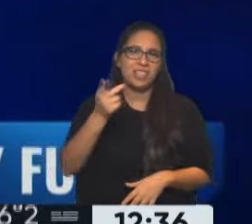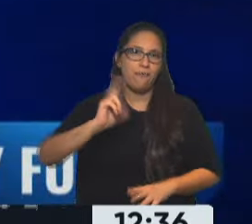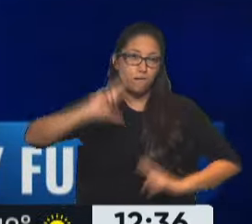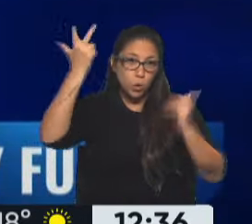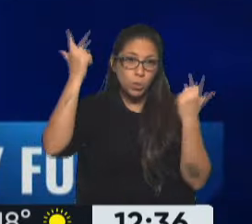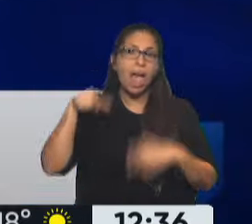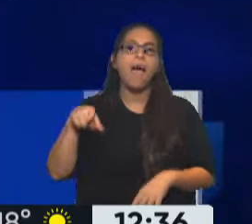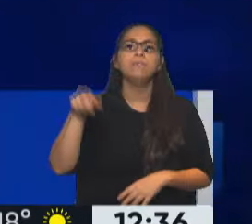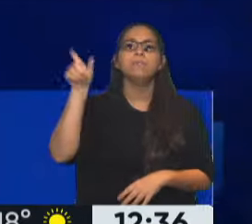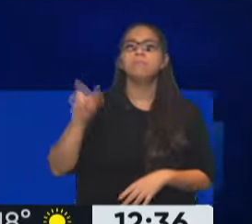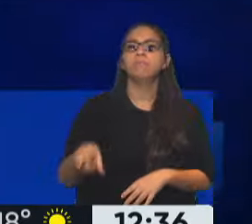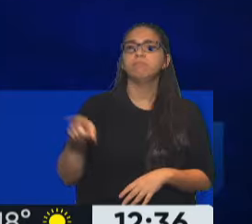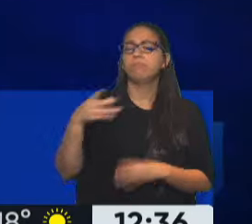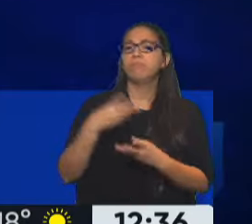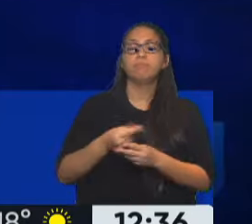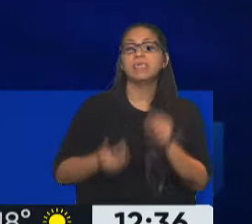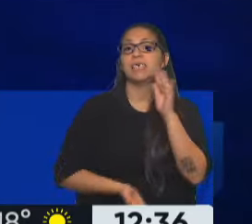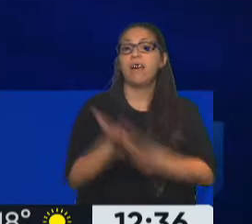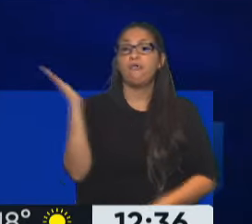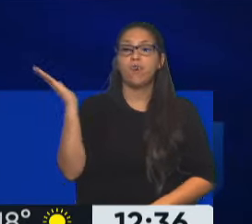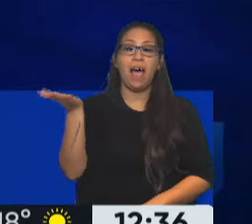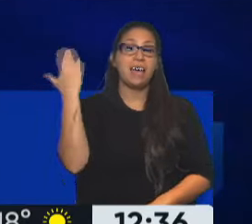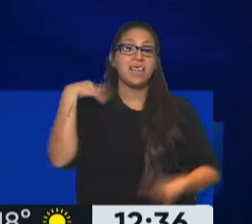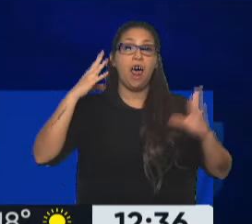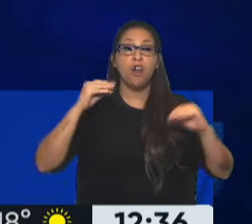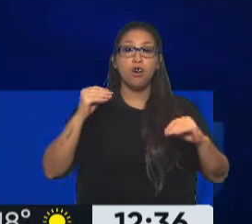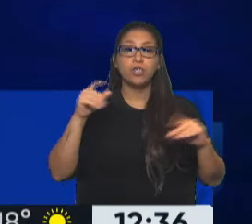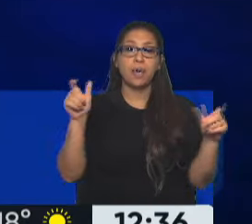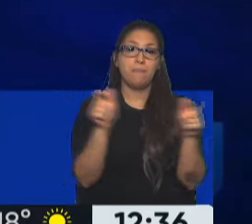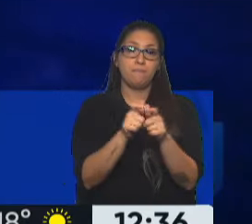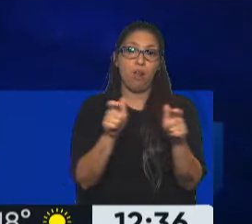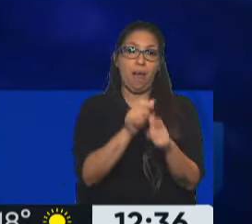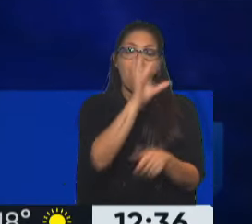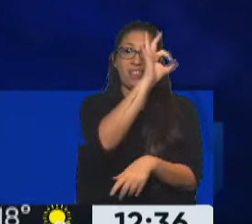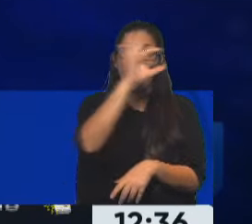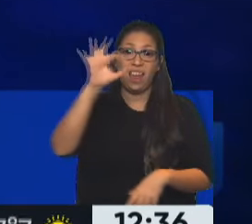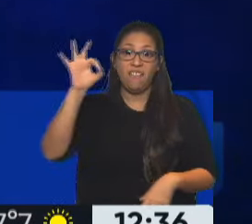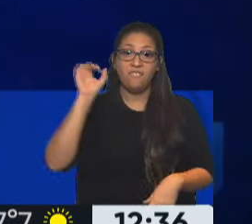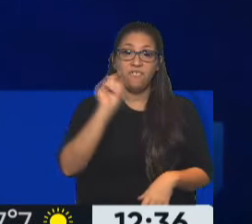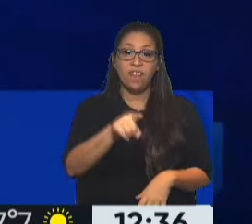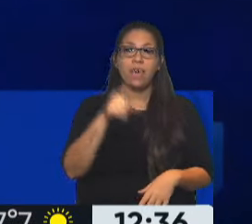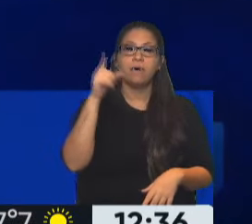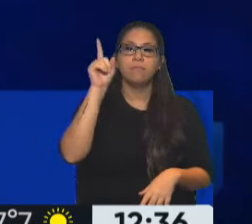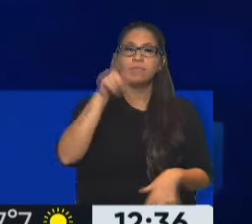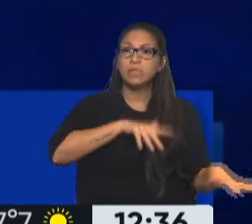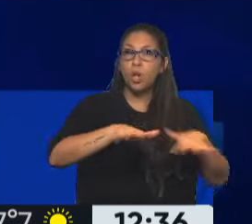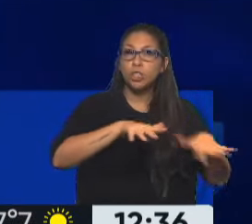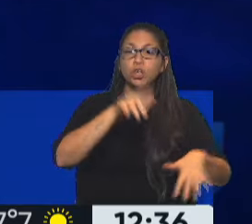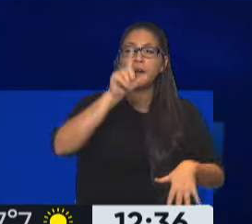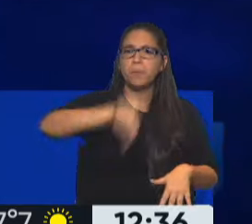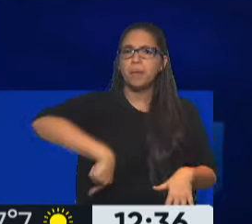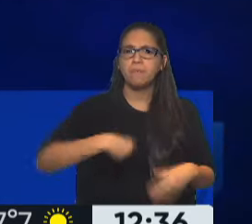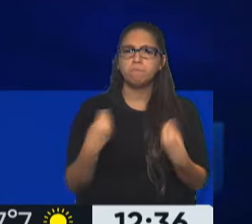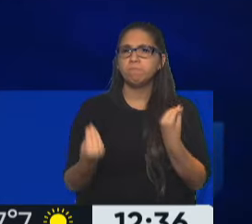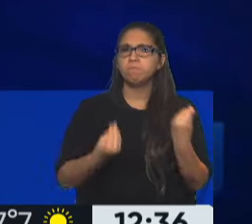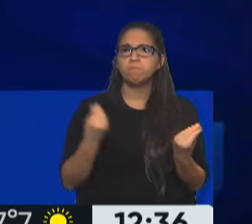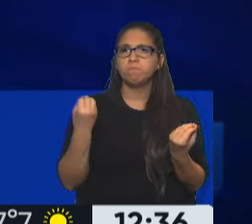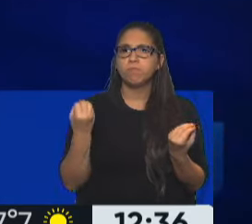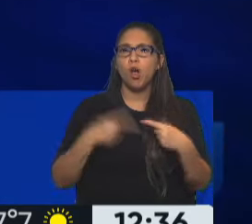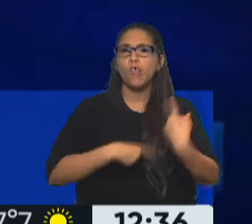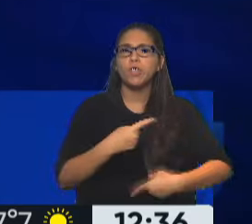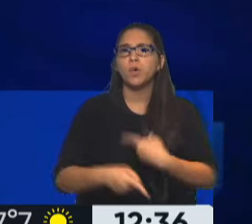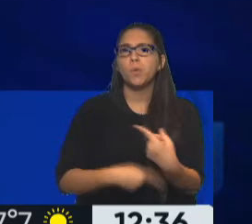a partir de lo que pasó anoche en el programa de Telefe, se empieza a vivir. ¿Cómo va a seguir este reality,